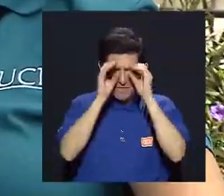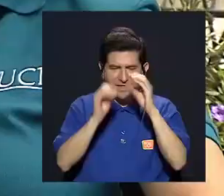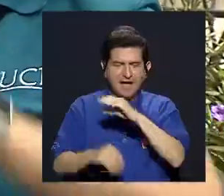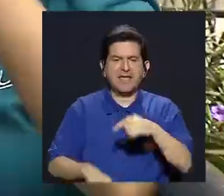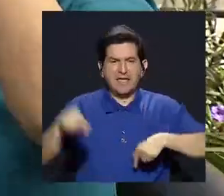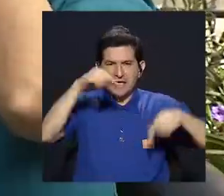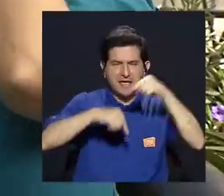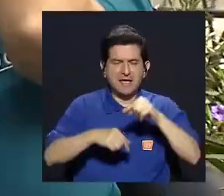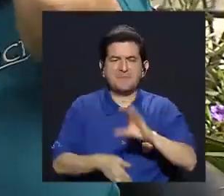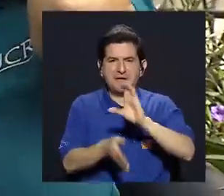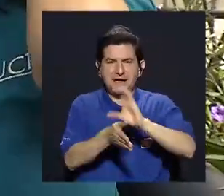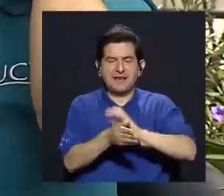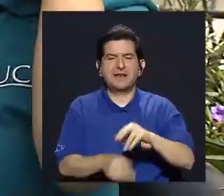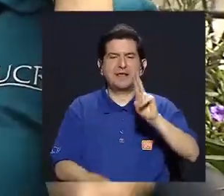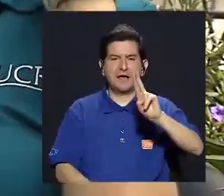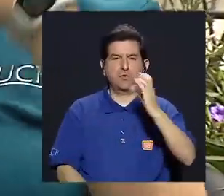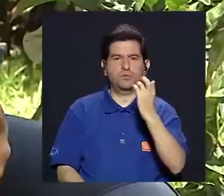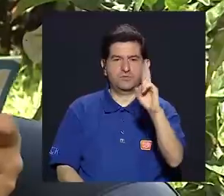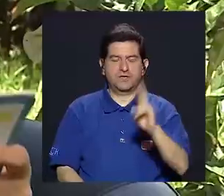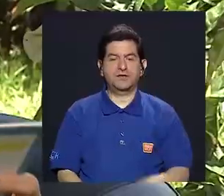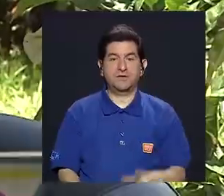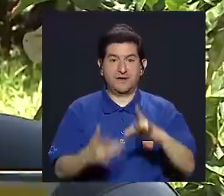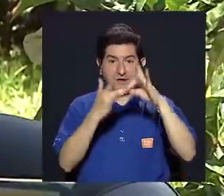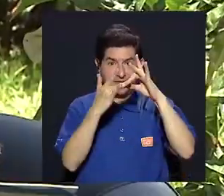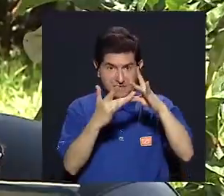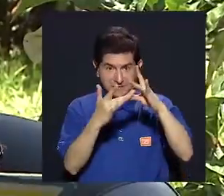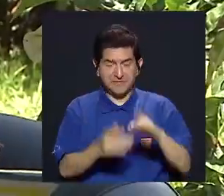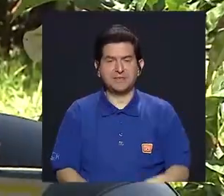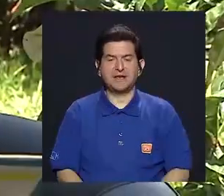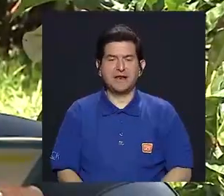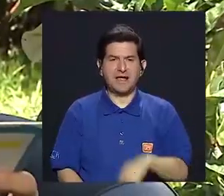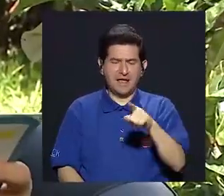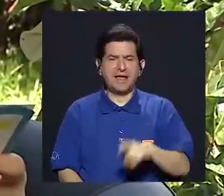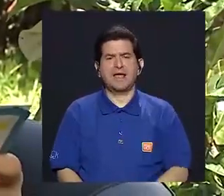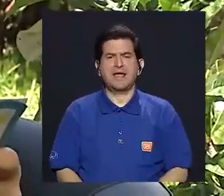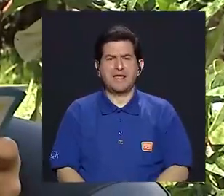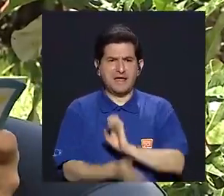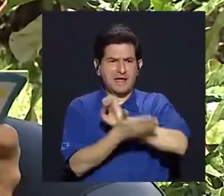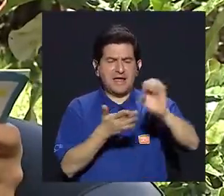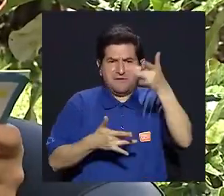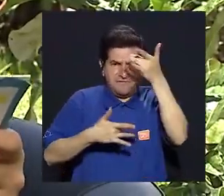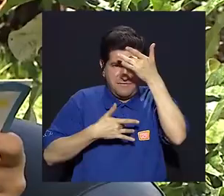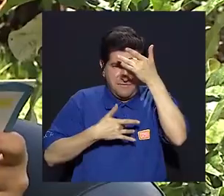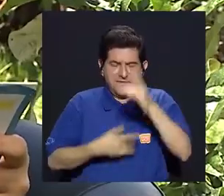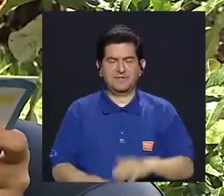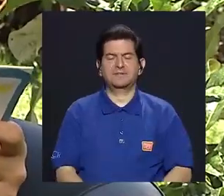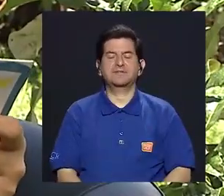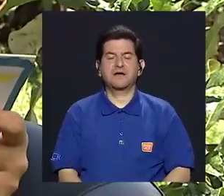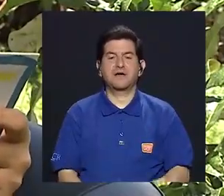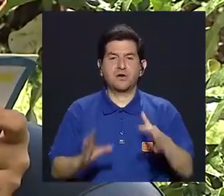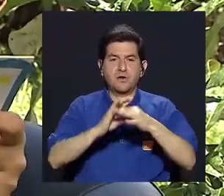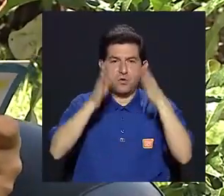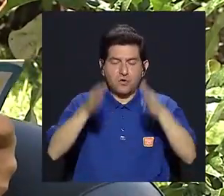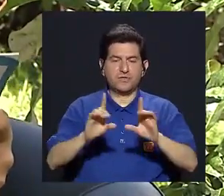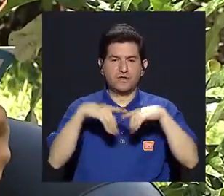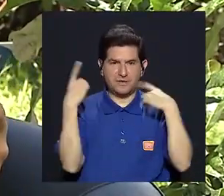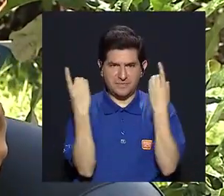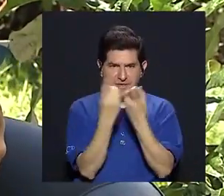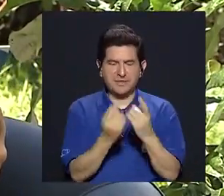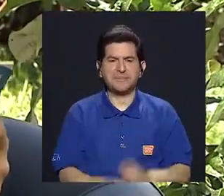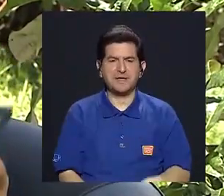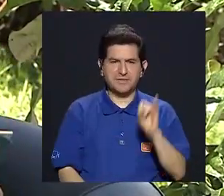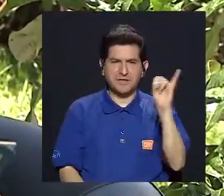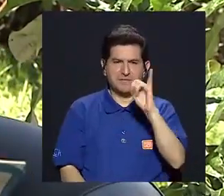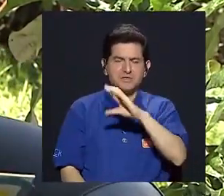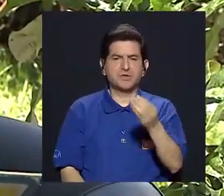química clínica de la universidad de costa rica con especialidad en inmunología clínica actualmente la coordinadora de la sección